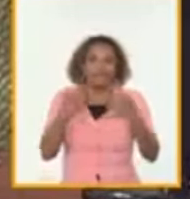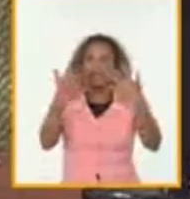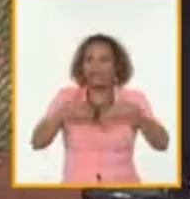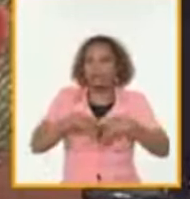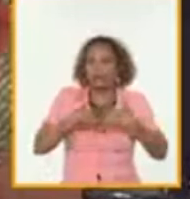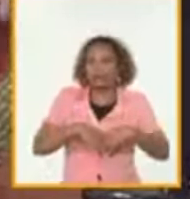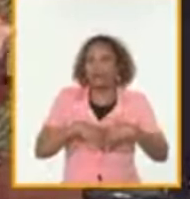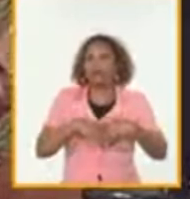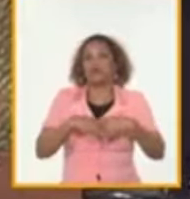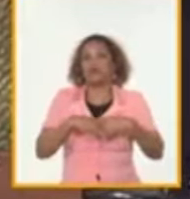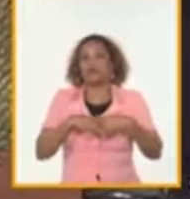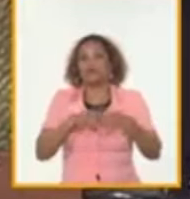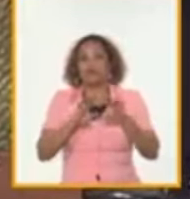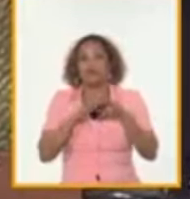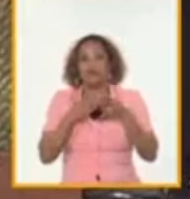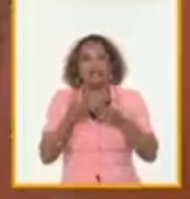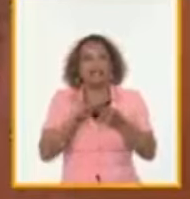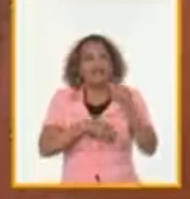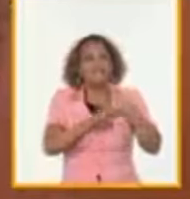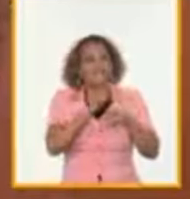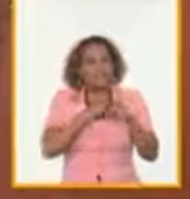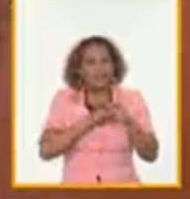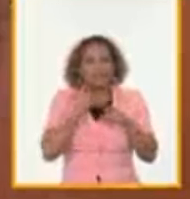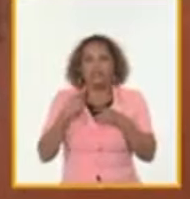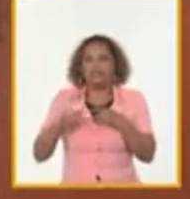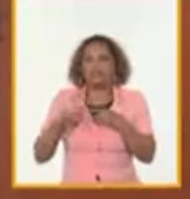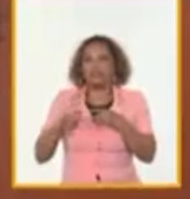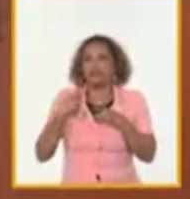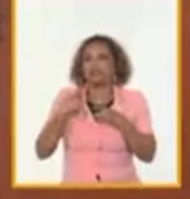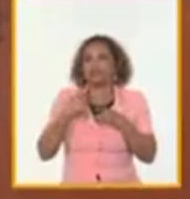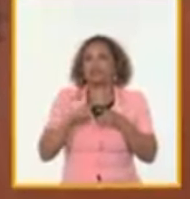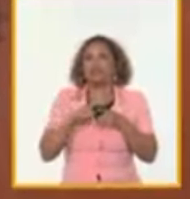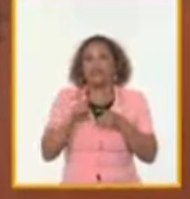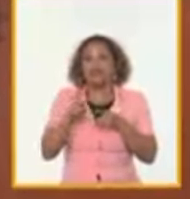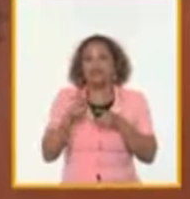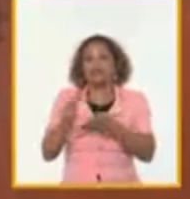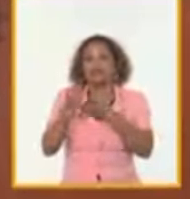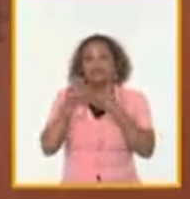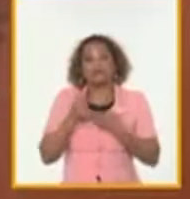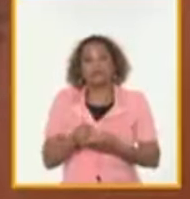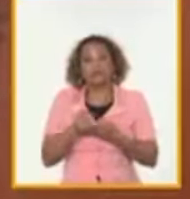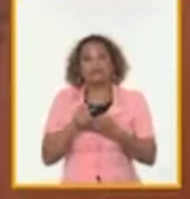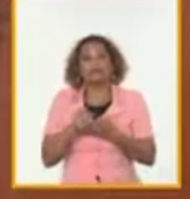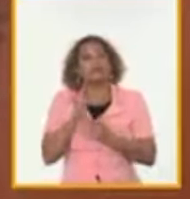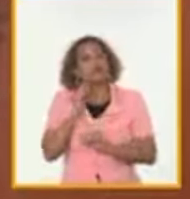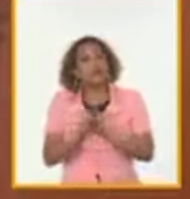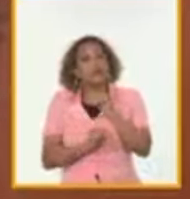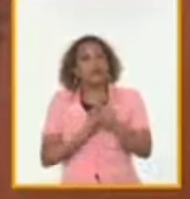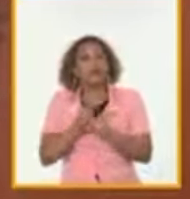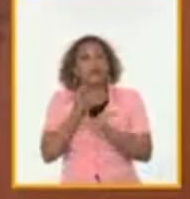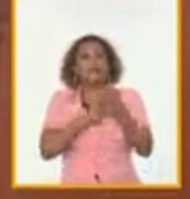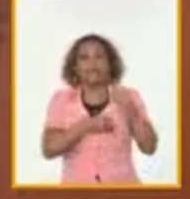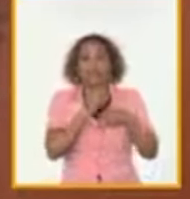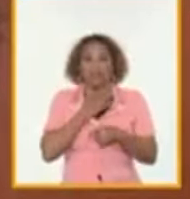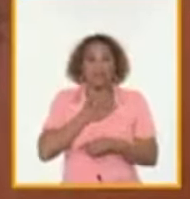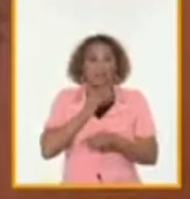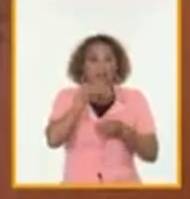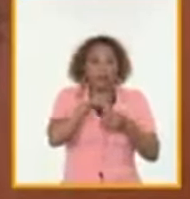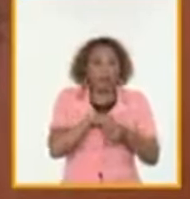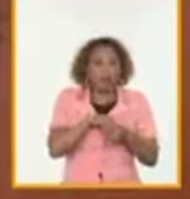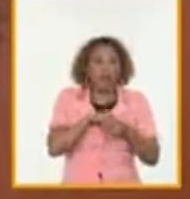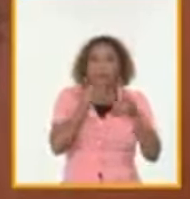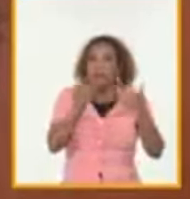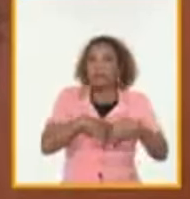la elaboración la venta de los de los productos que da la posibilidad también de al venderlos ellos mismos el que lo produce